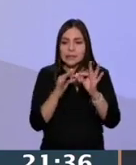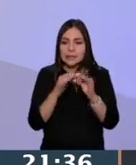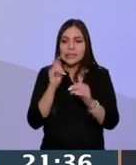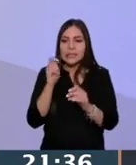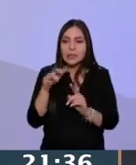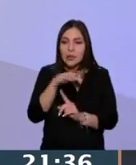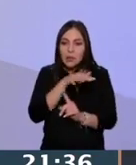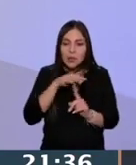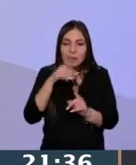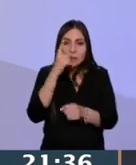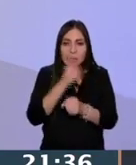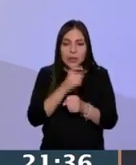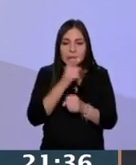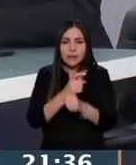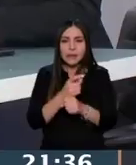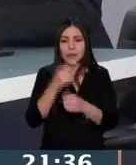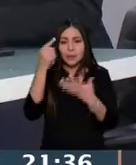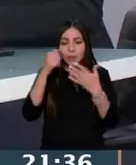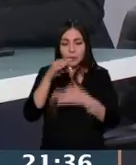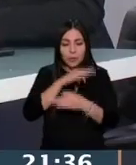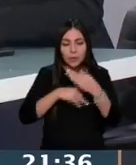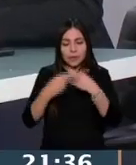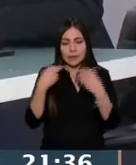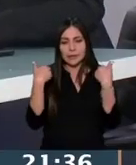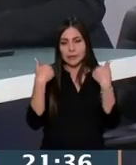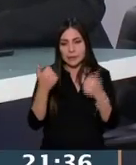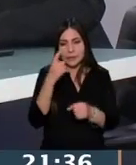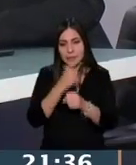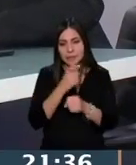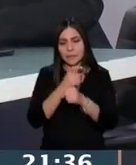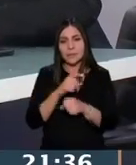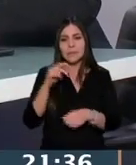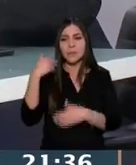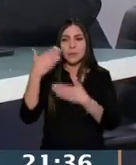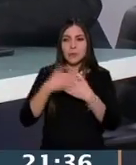elementos. Muchísimas gracias, Miguel. Nos vemos el próximo miércoles. El próximo miércoles, muchas gracias. Y nosotros